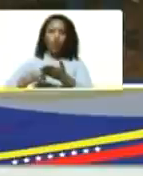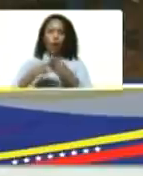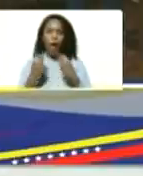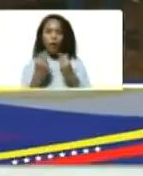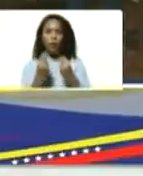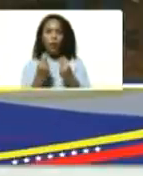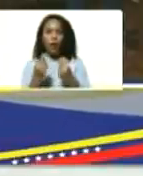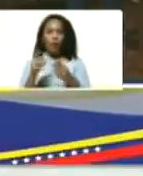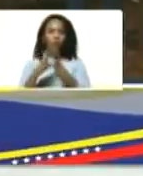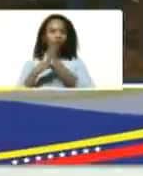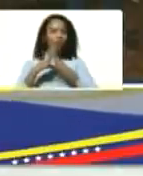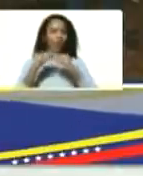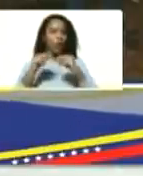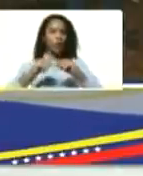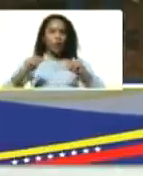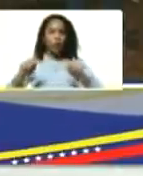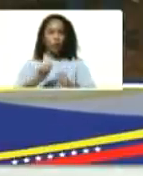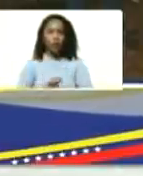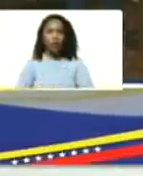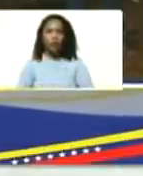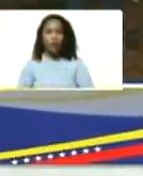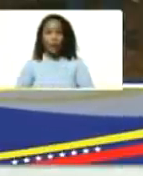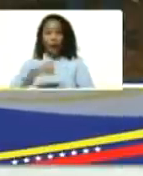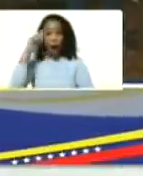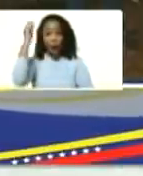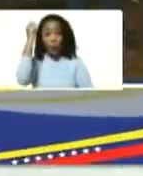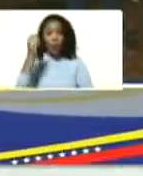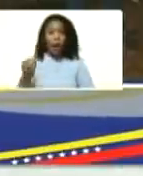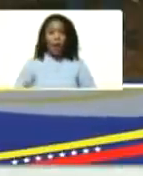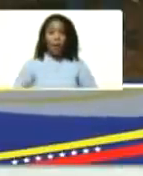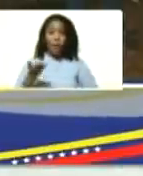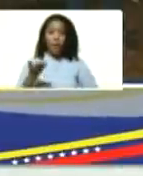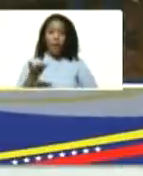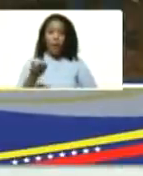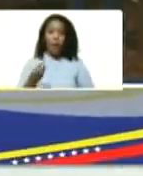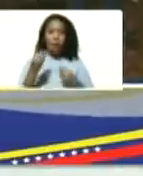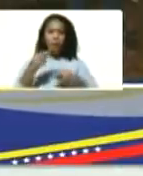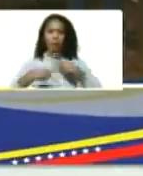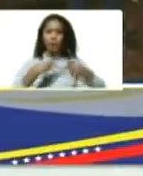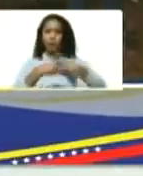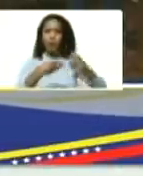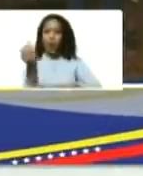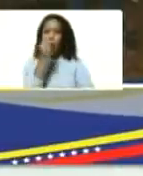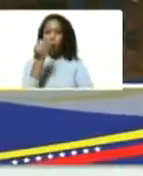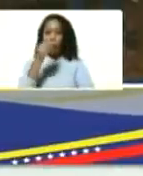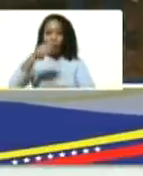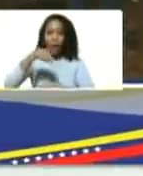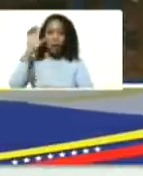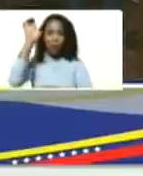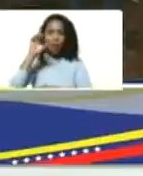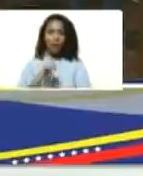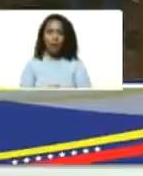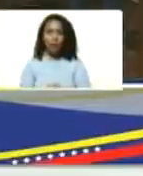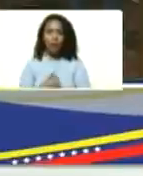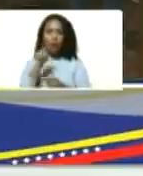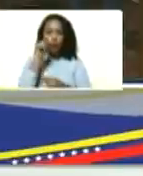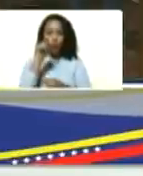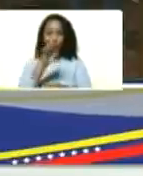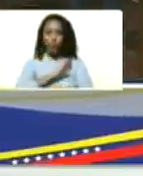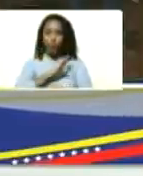en todo el territorio el apure fundamental para producir alimentos para el país meterle la lupa